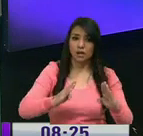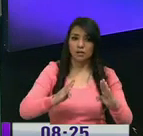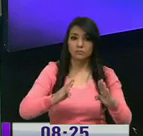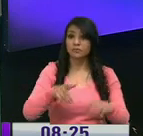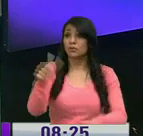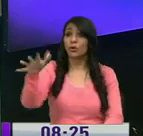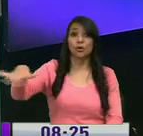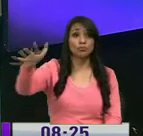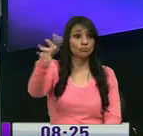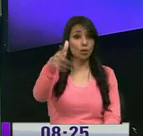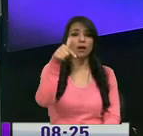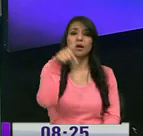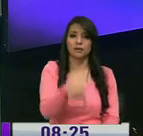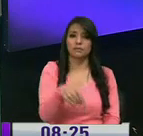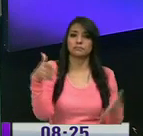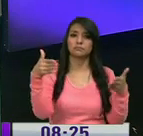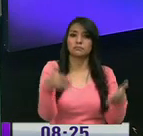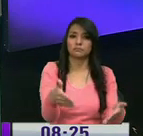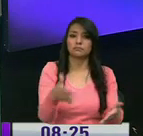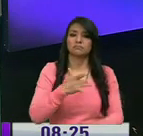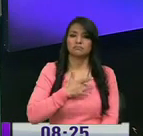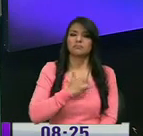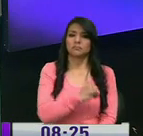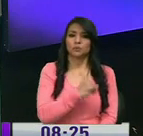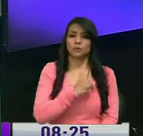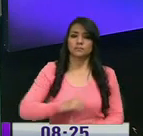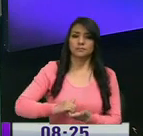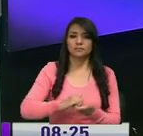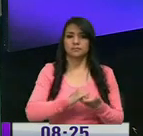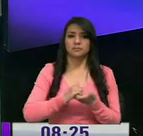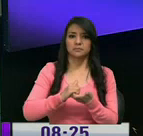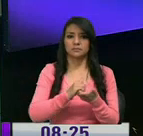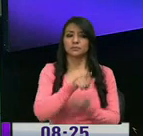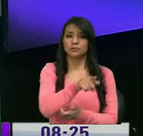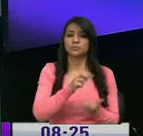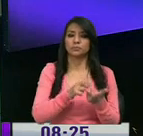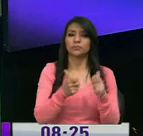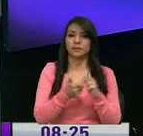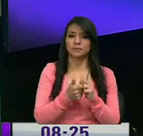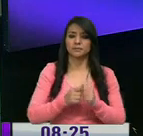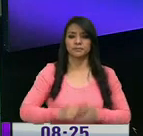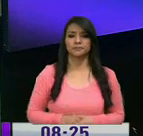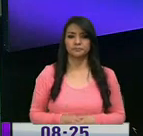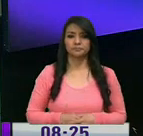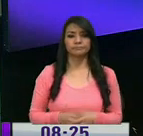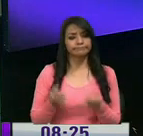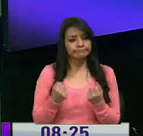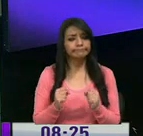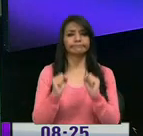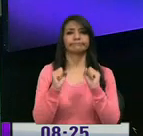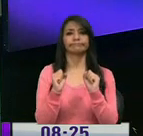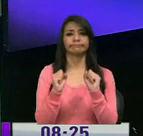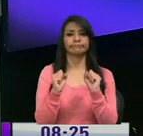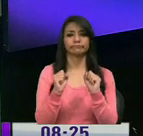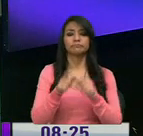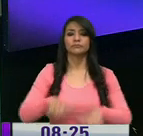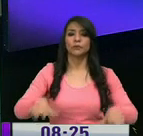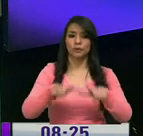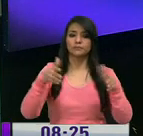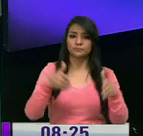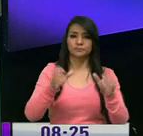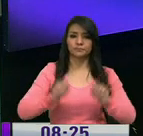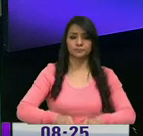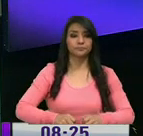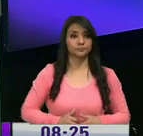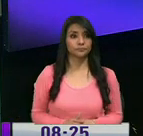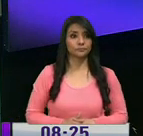no está. Y sobre todas las cosas, nos duelen solidariamente a lo que les pasa a estos vecinos. Haremos lo imposible para que este sector sea atendido.